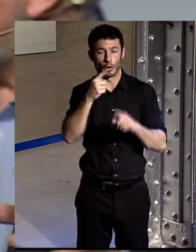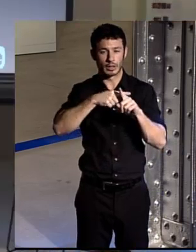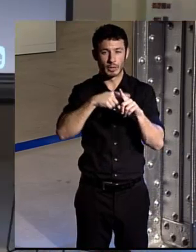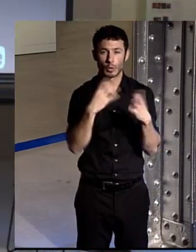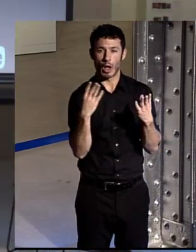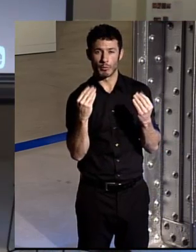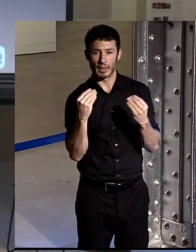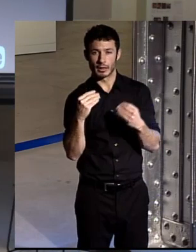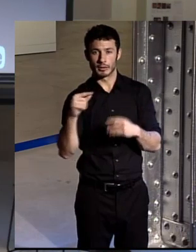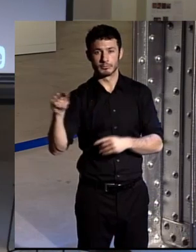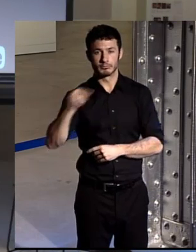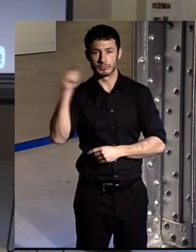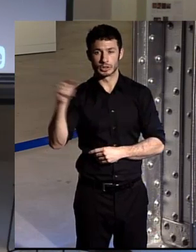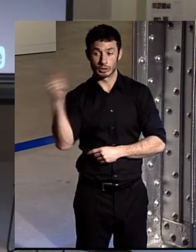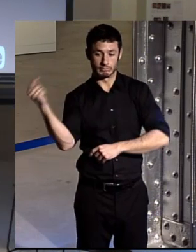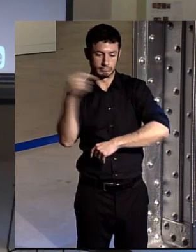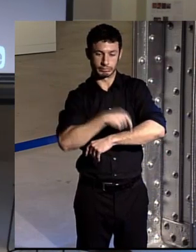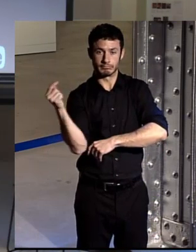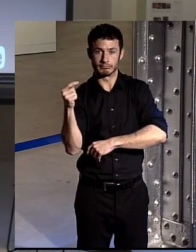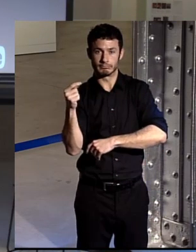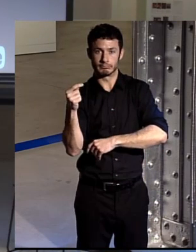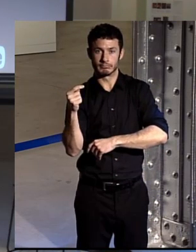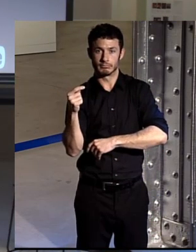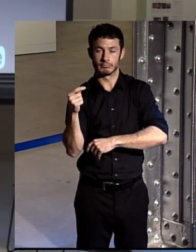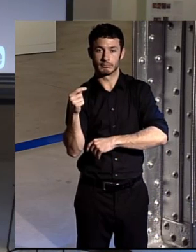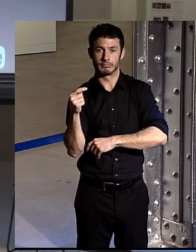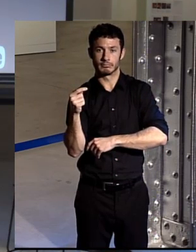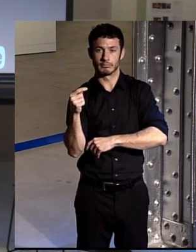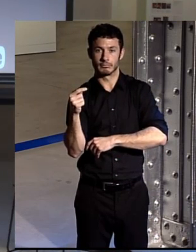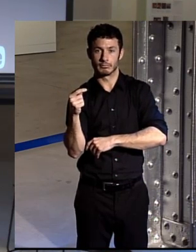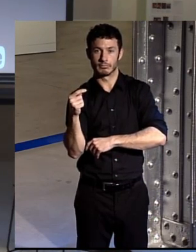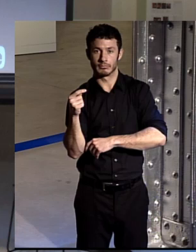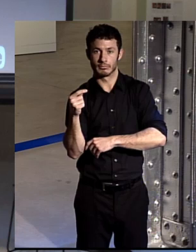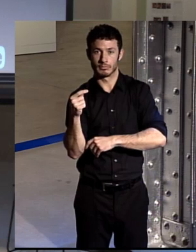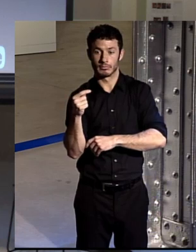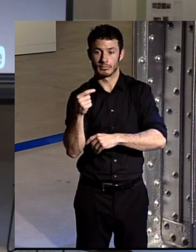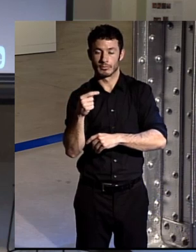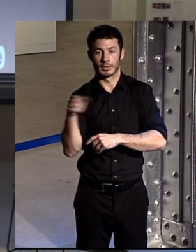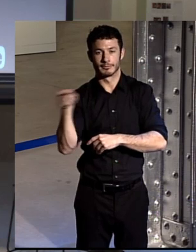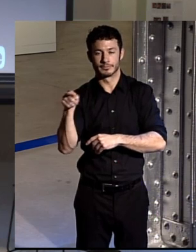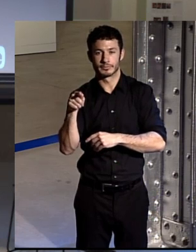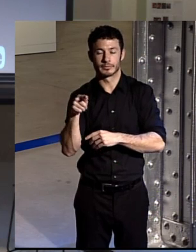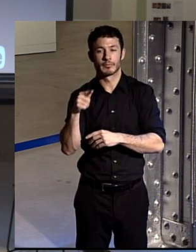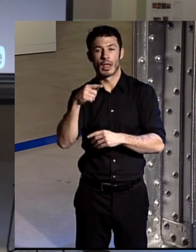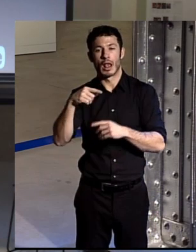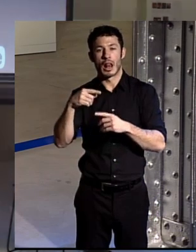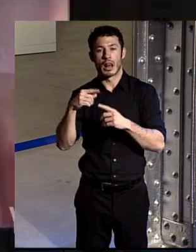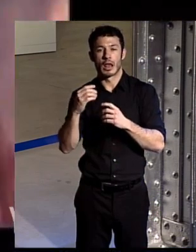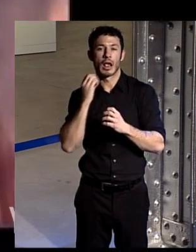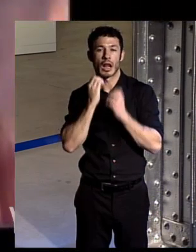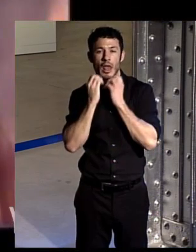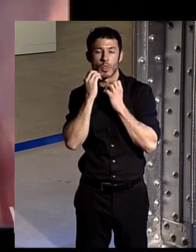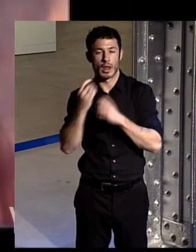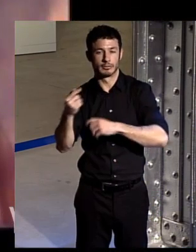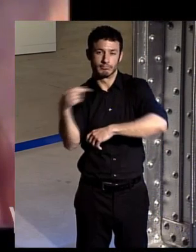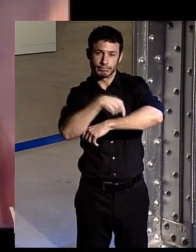humedad, el mosquito nos pica y a través de las glándulas salivares o incluso de las